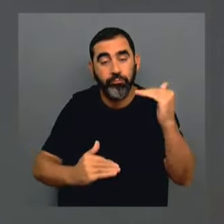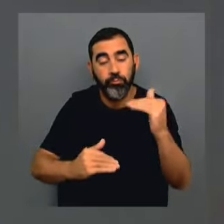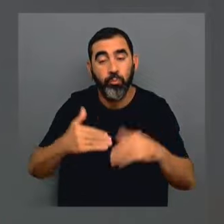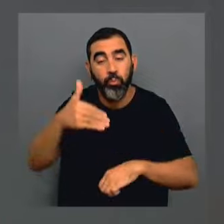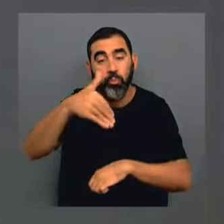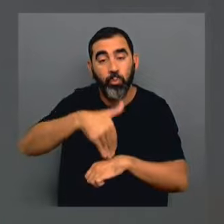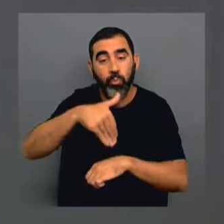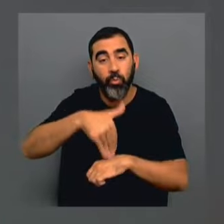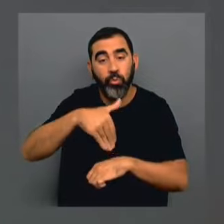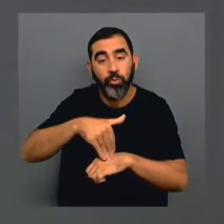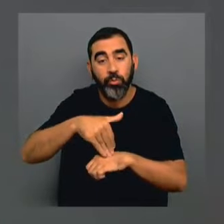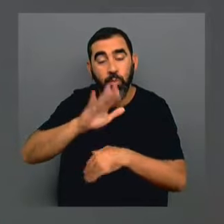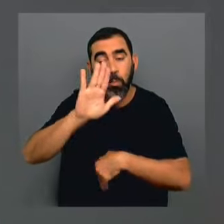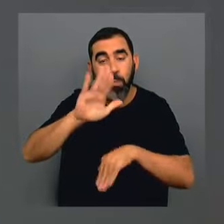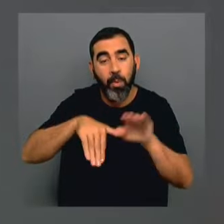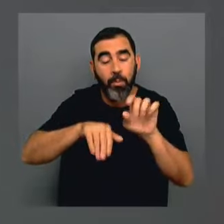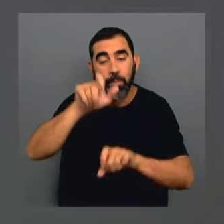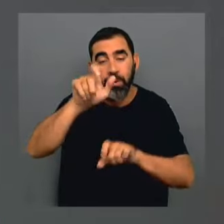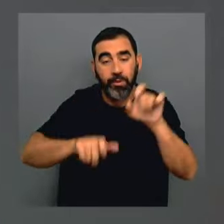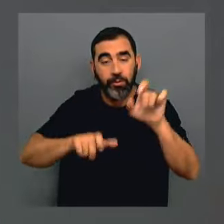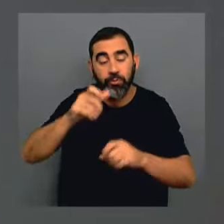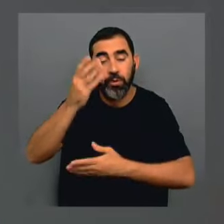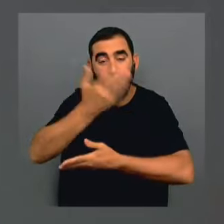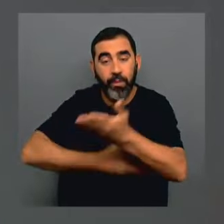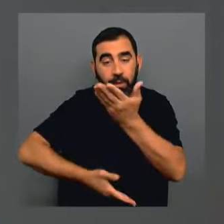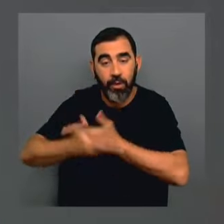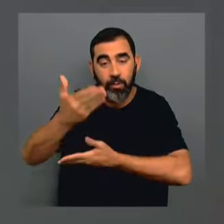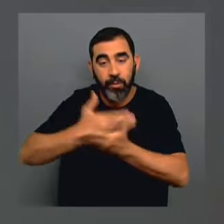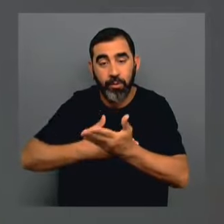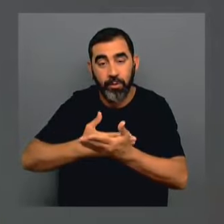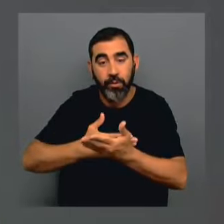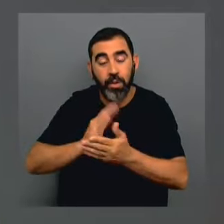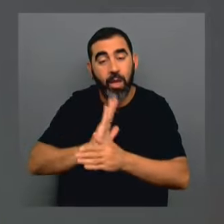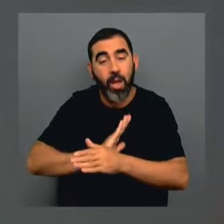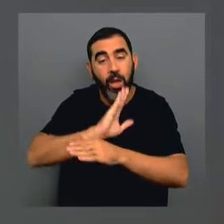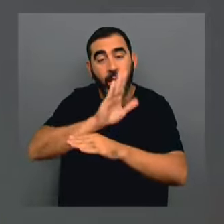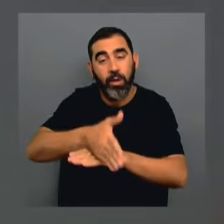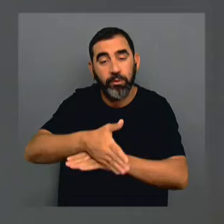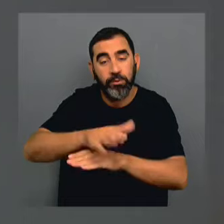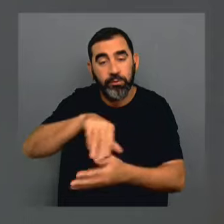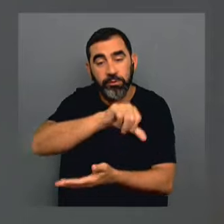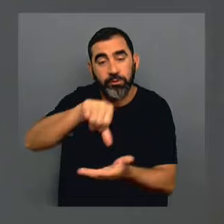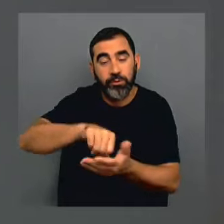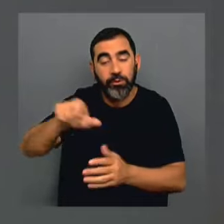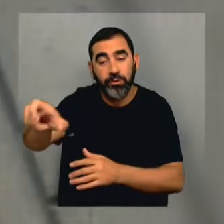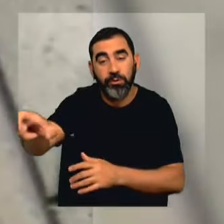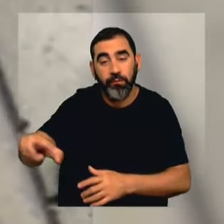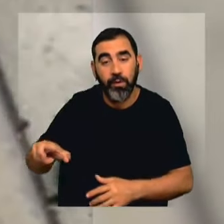mayor concentración de personas con discapacidad severa y la accesibilidad en las